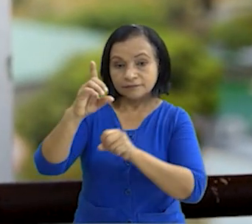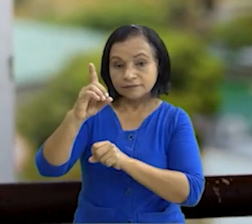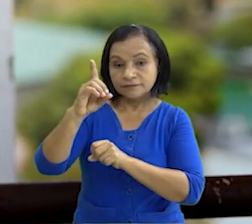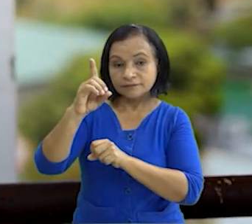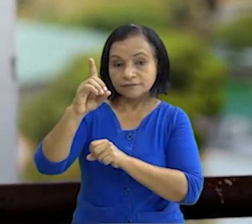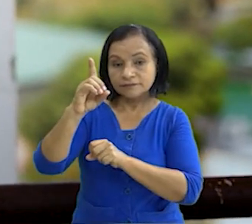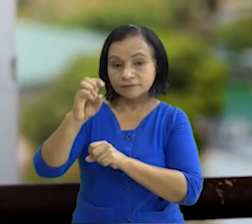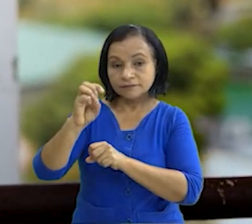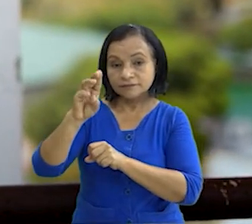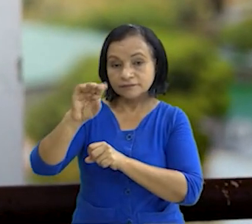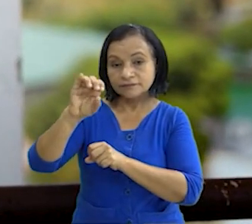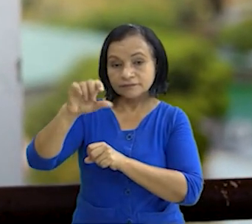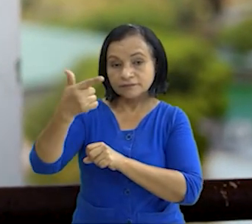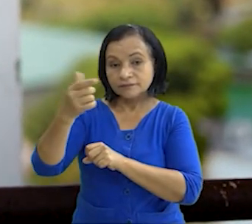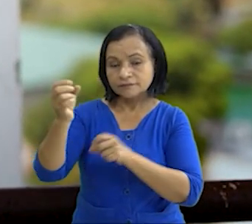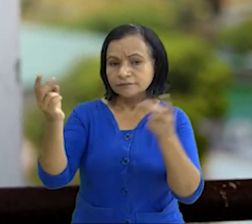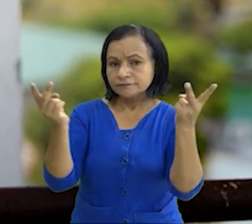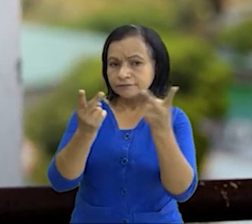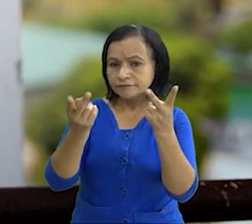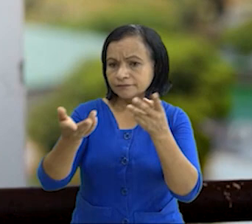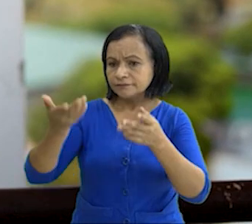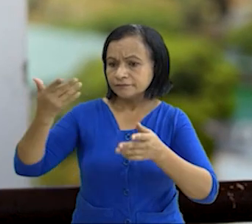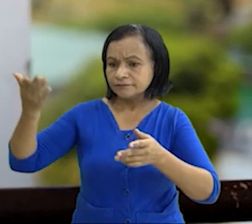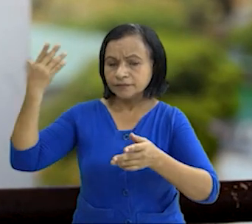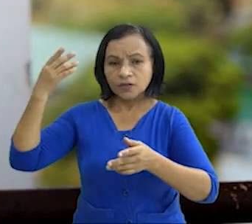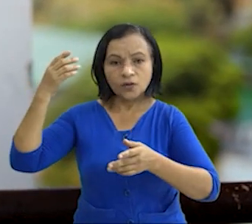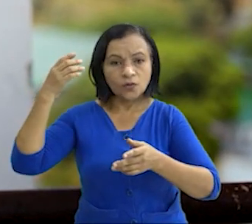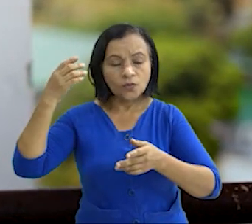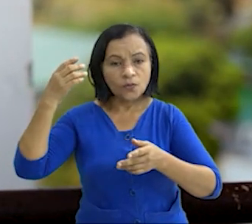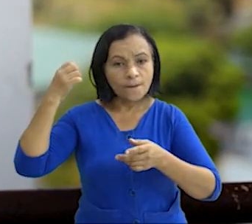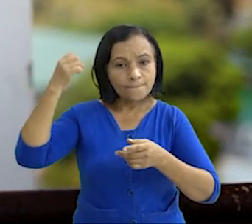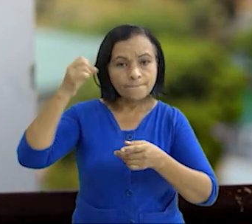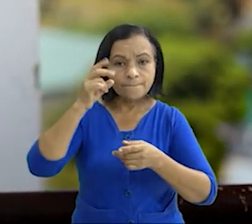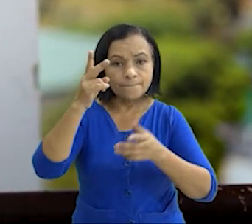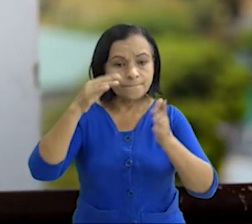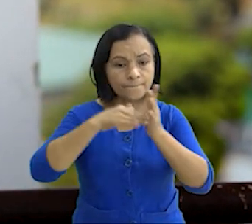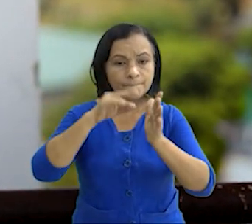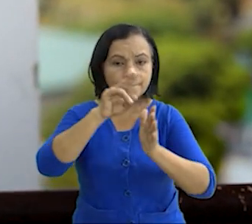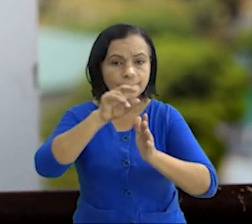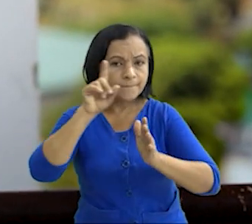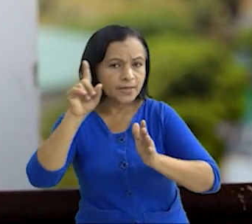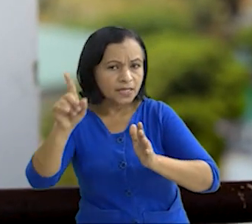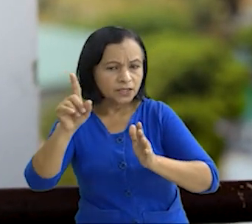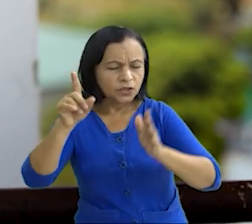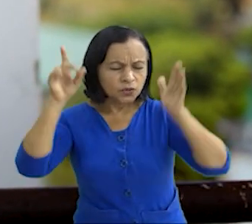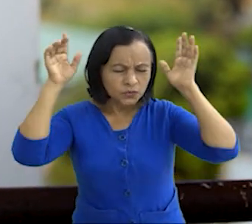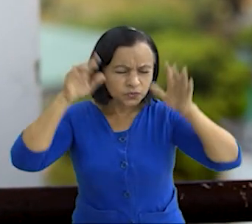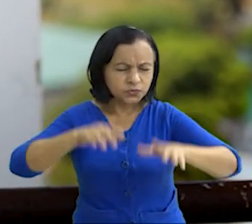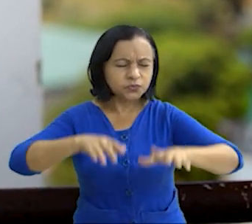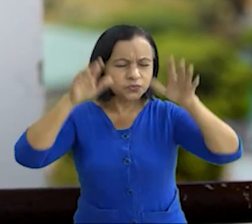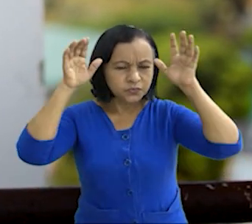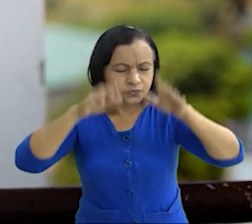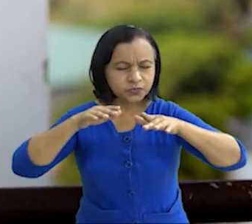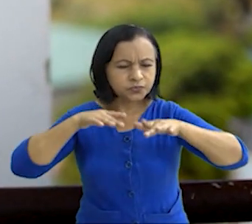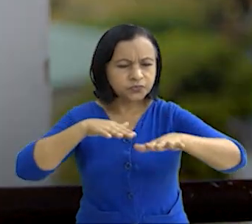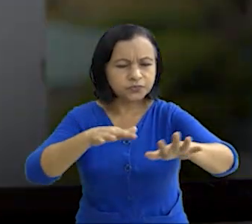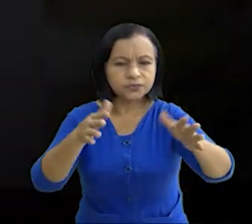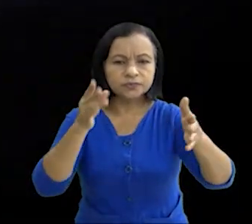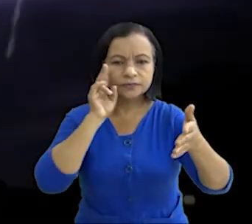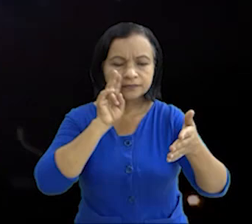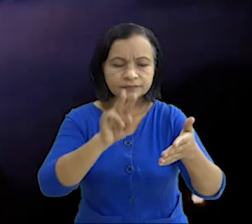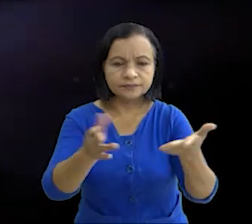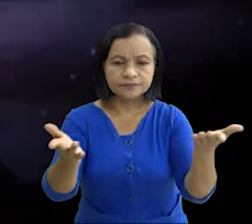viven actualmente tras sufrir el pasado julio 2021 escorrentías causadas por fuertes lluvias. Veamos.